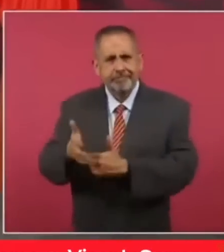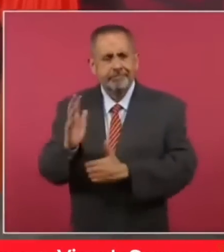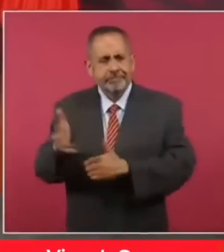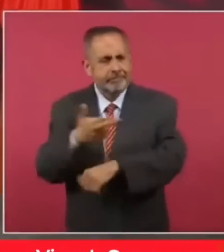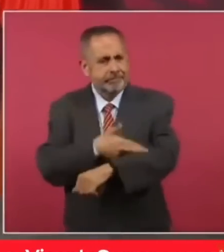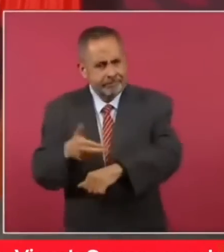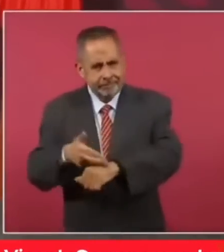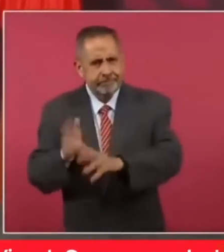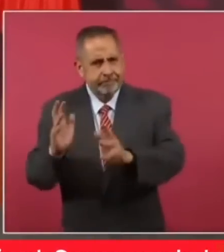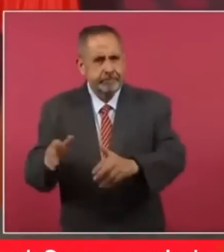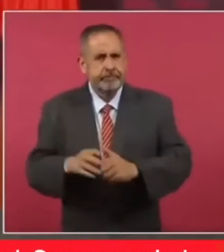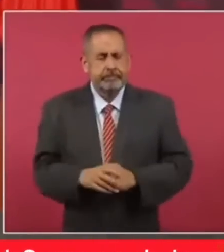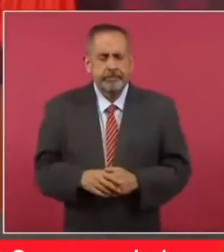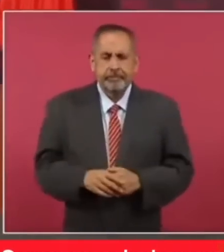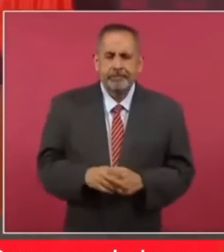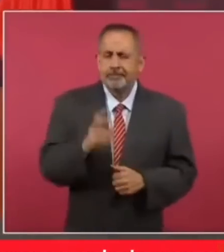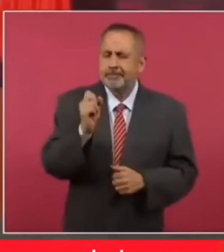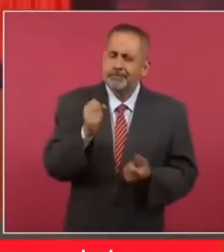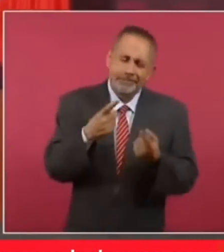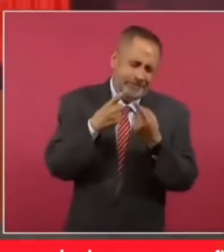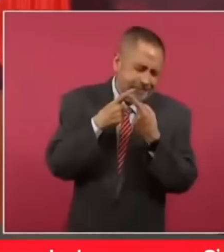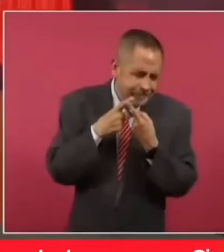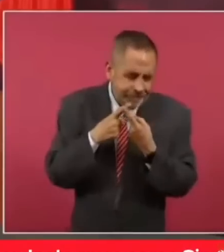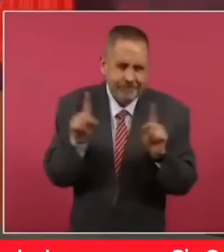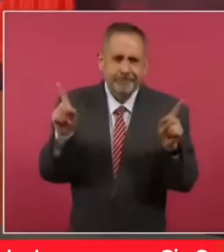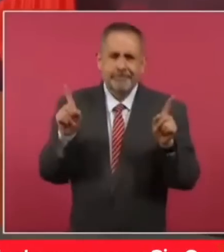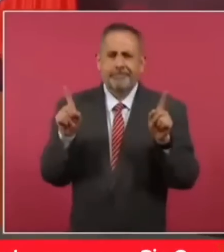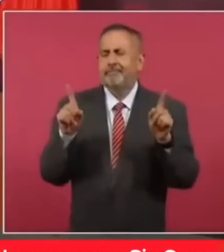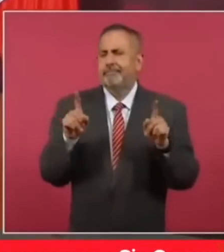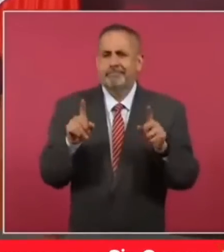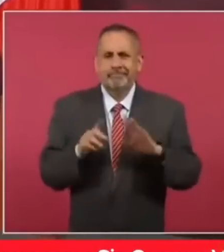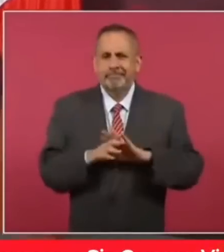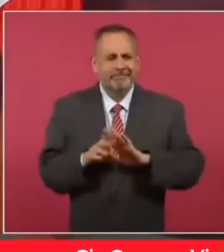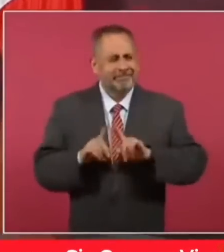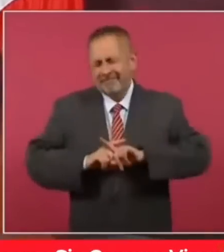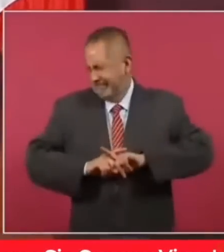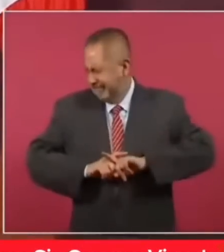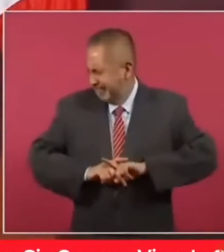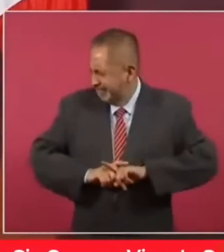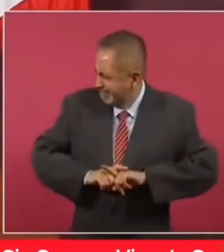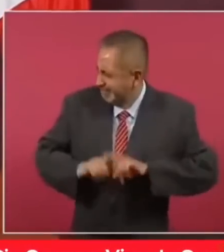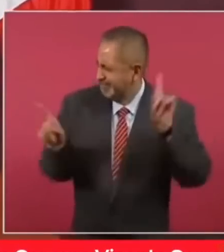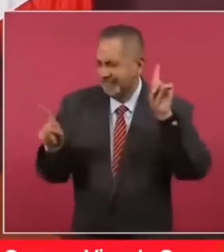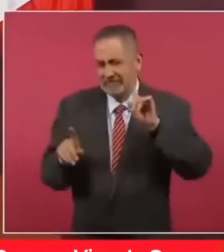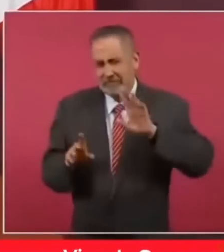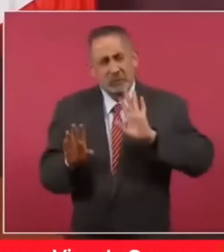Y hay una diferencia como del cielo a la tierra